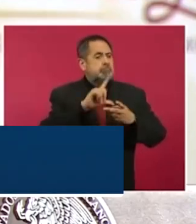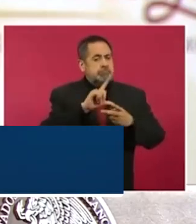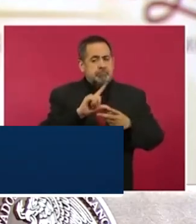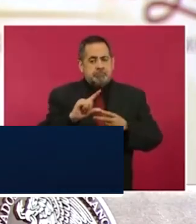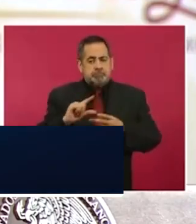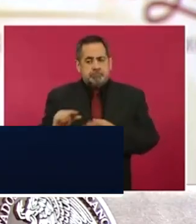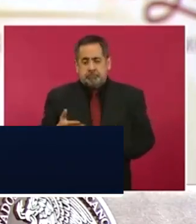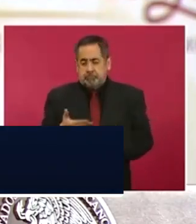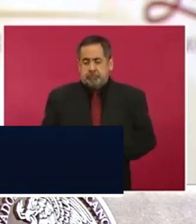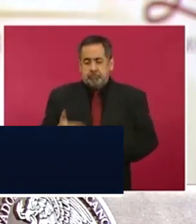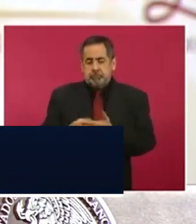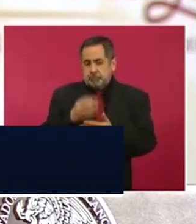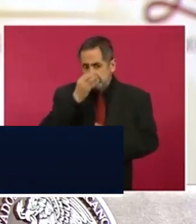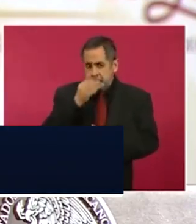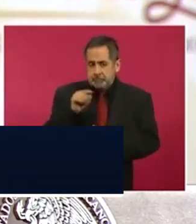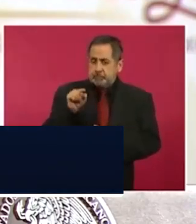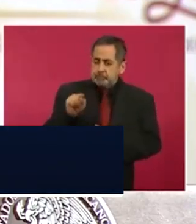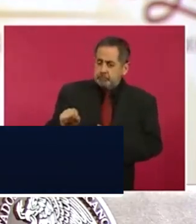solo